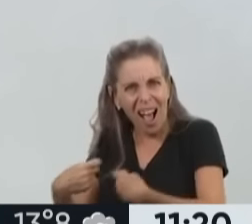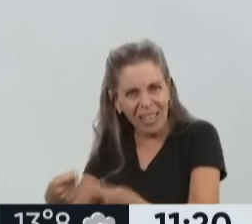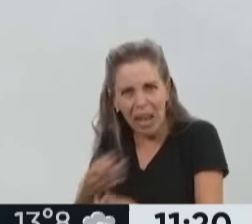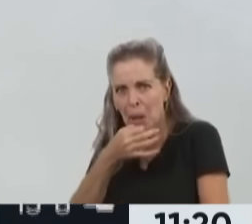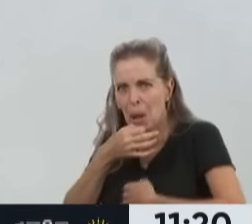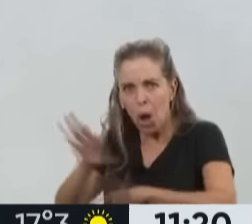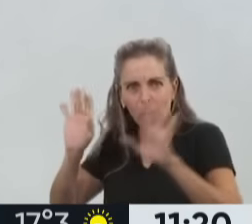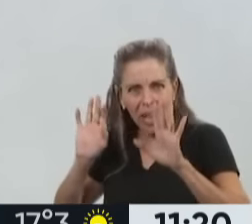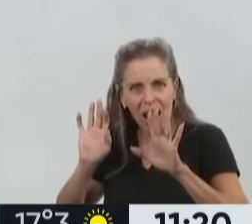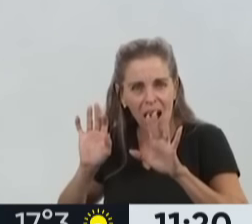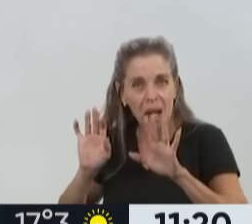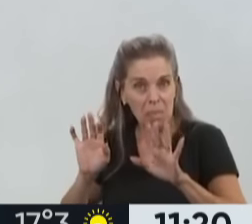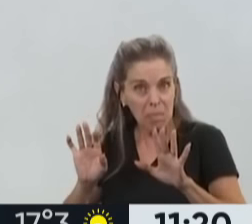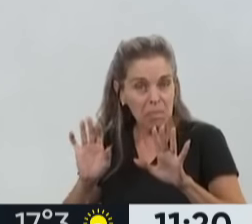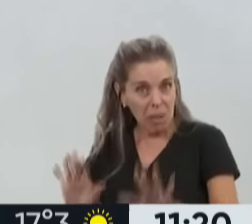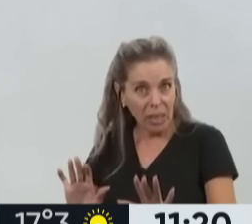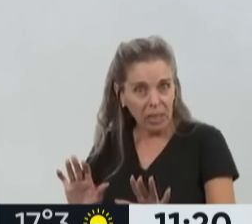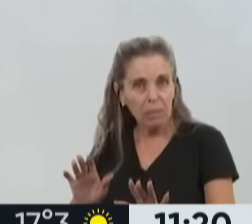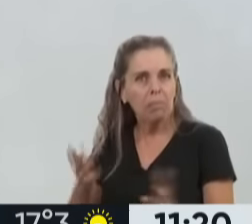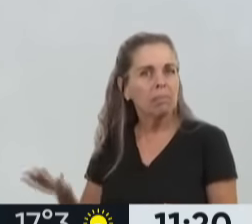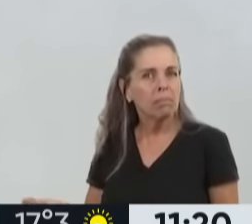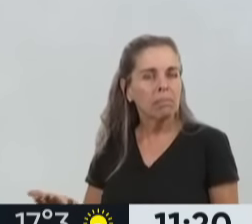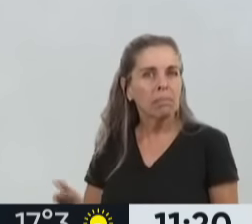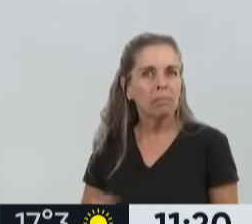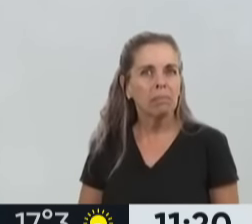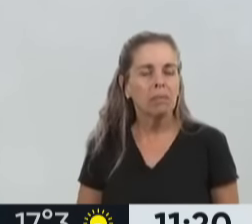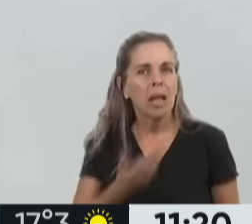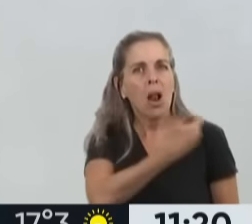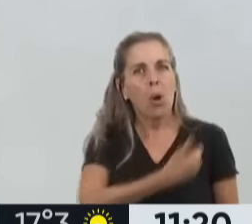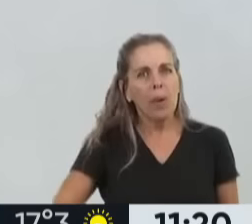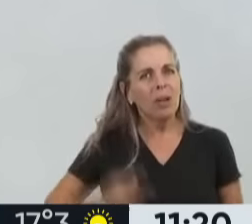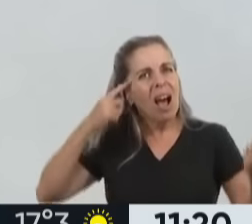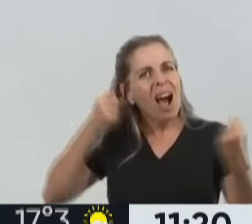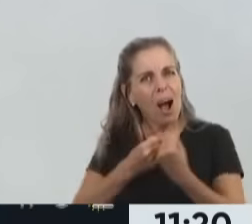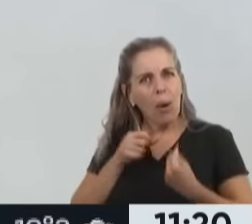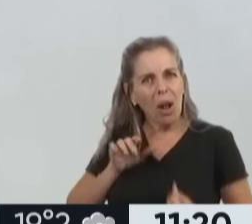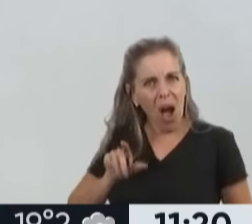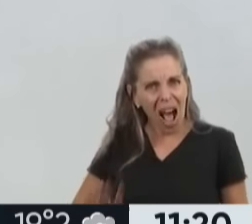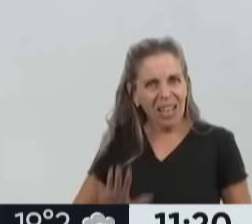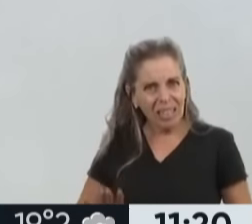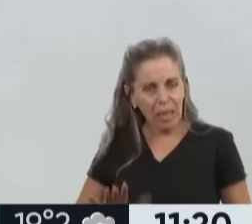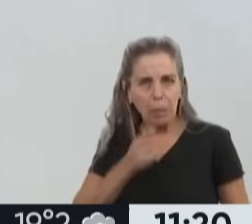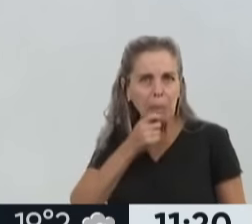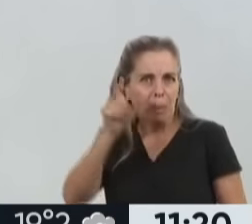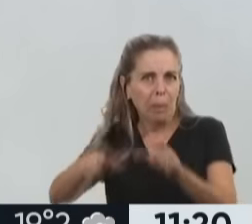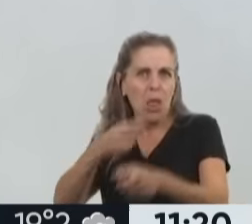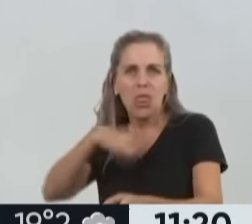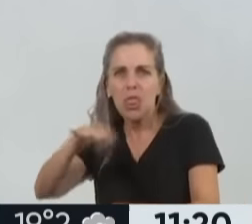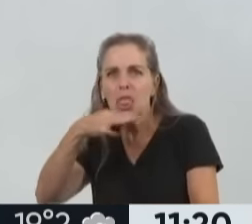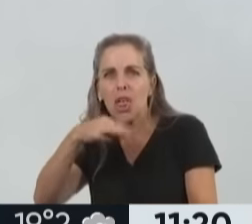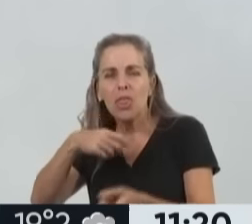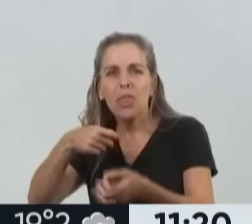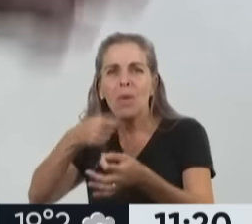recursos que generalmente utilizan mecanismos más ados el gobierno va a permitir que bandas narco utilicen un mecanismo tan